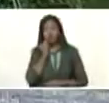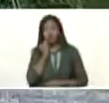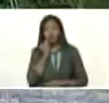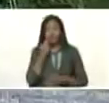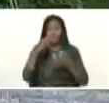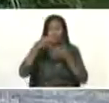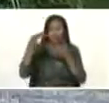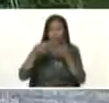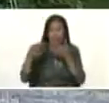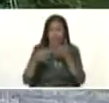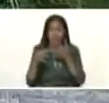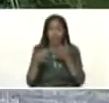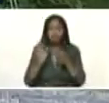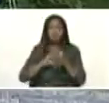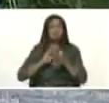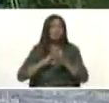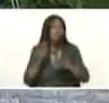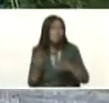detalles, porque